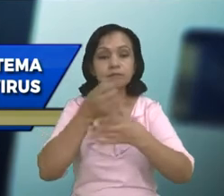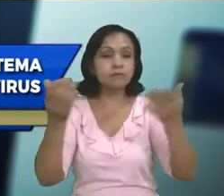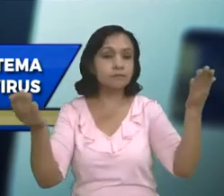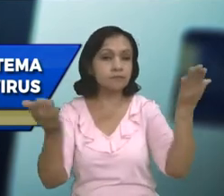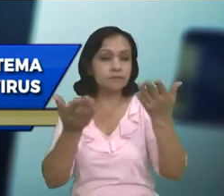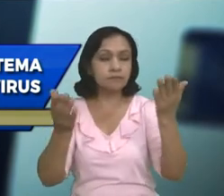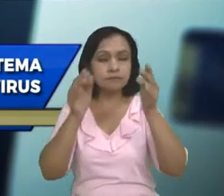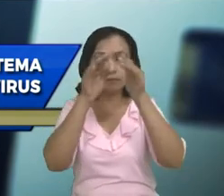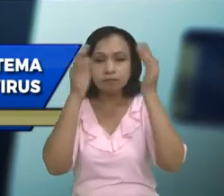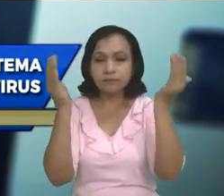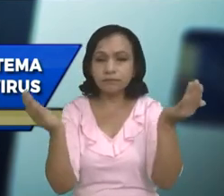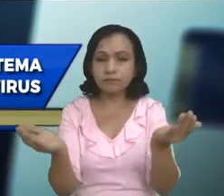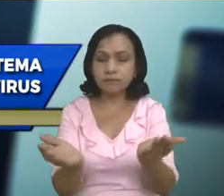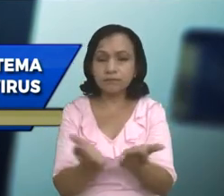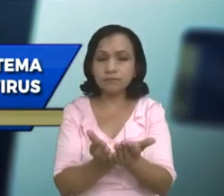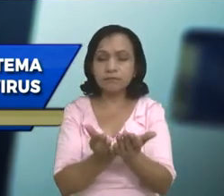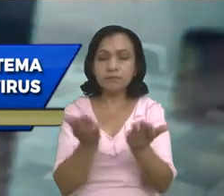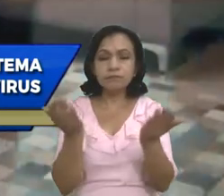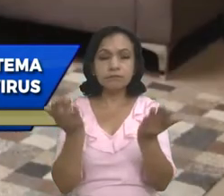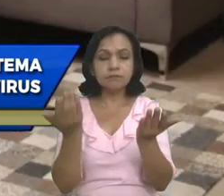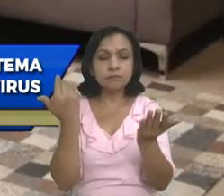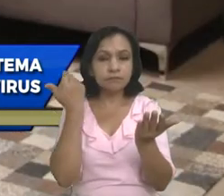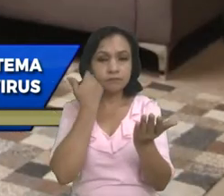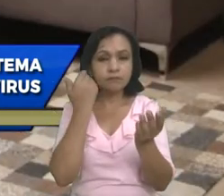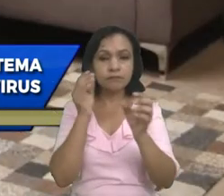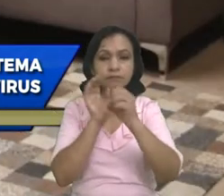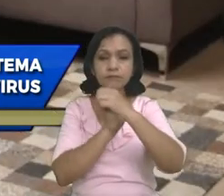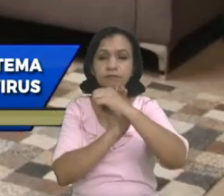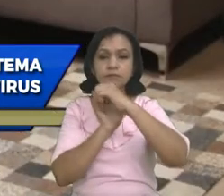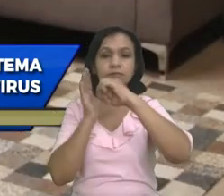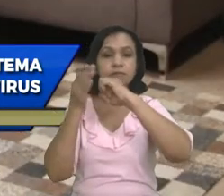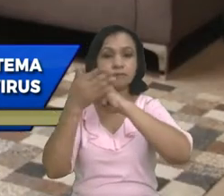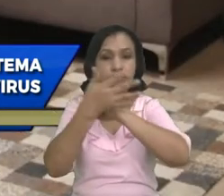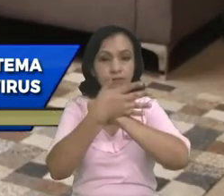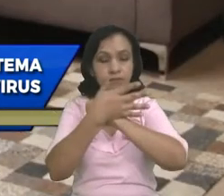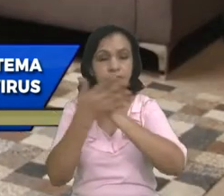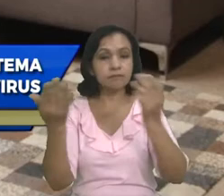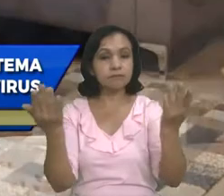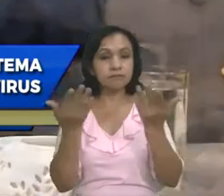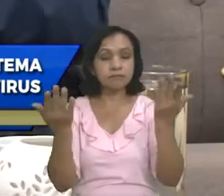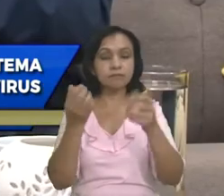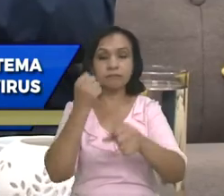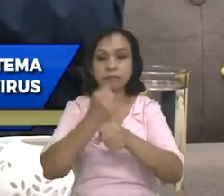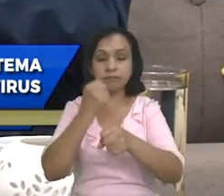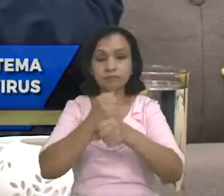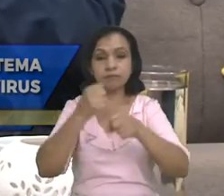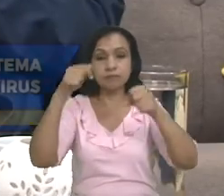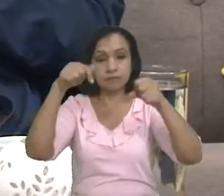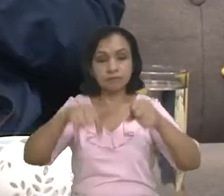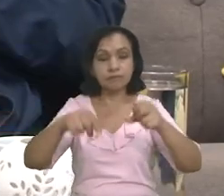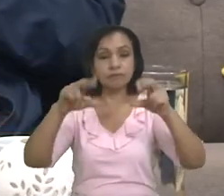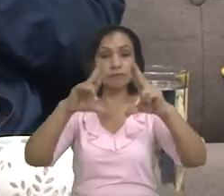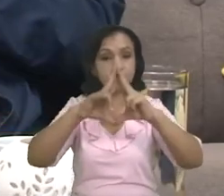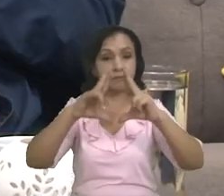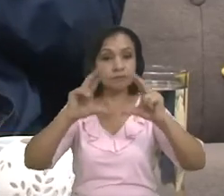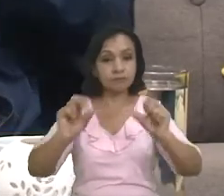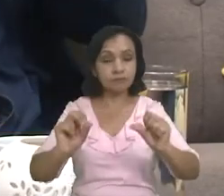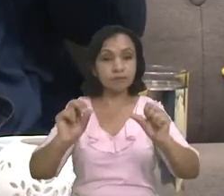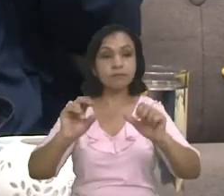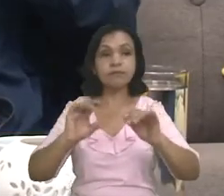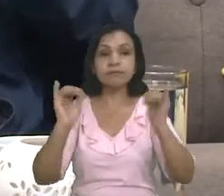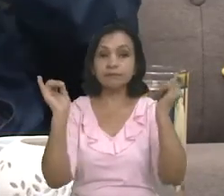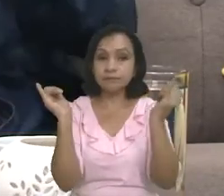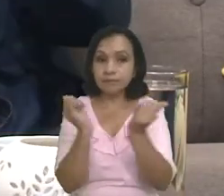mundial el comportamiento mundial de la enfermedad como también cómo vamos trabajando a nivel nacional y